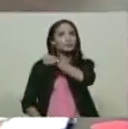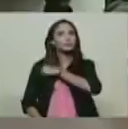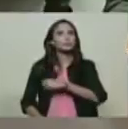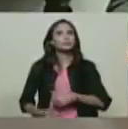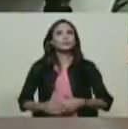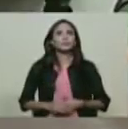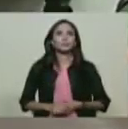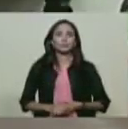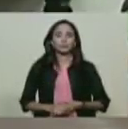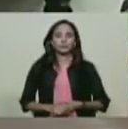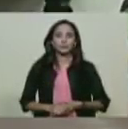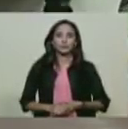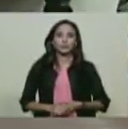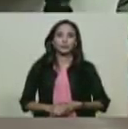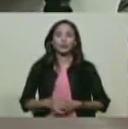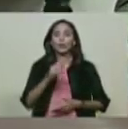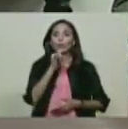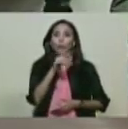Y yo le tengo que decir a ustedes,